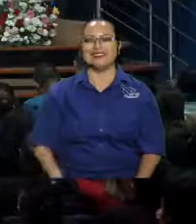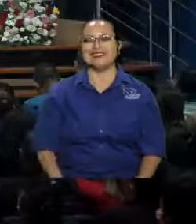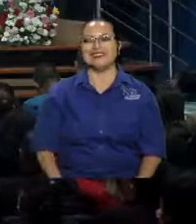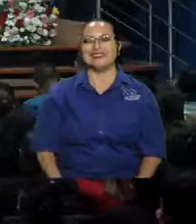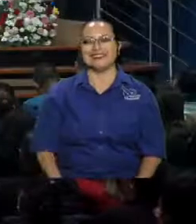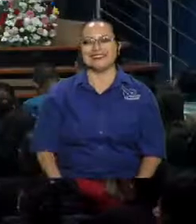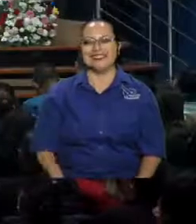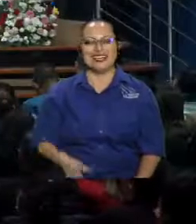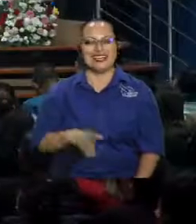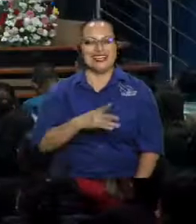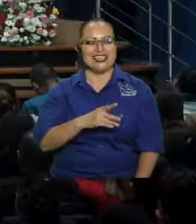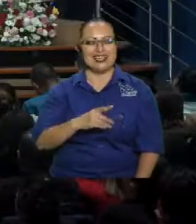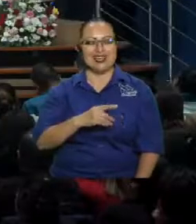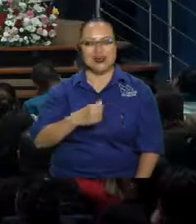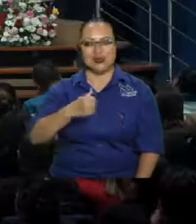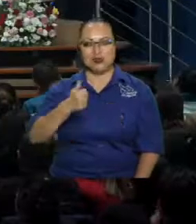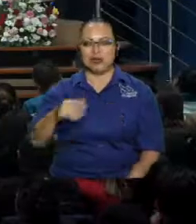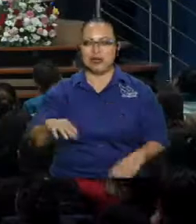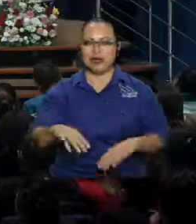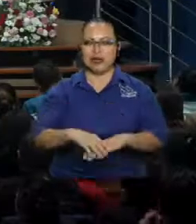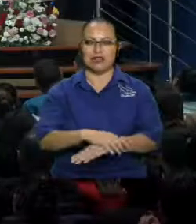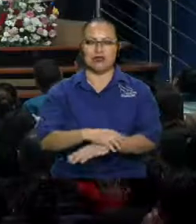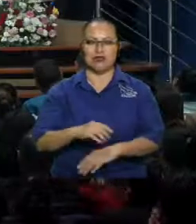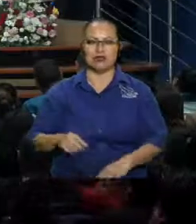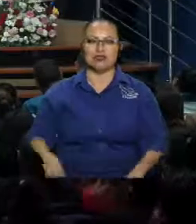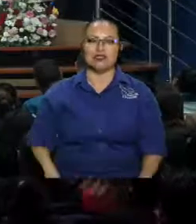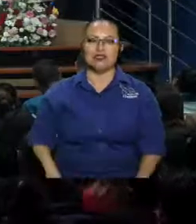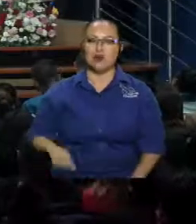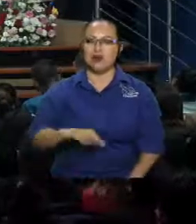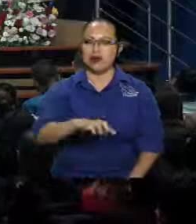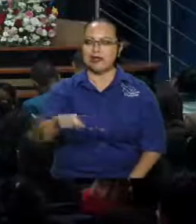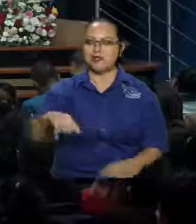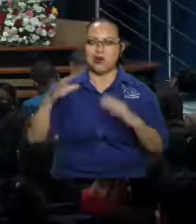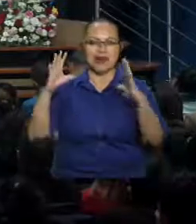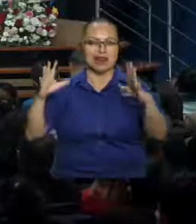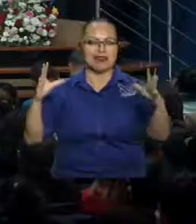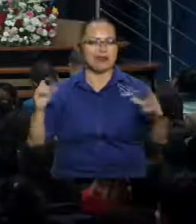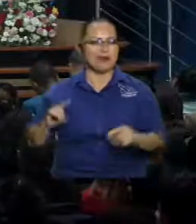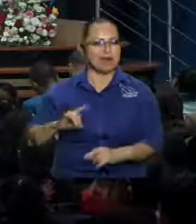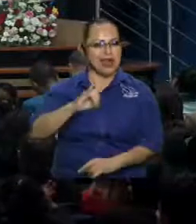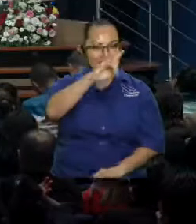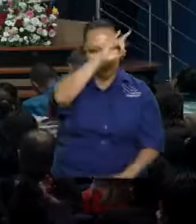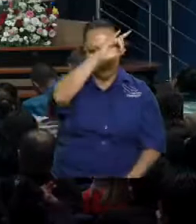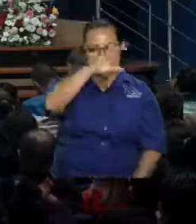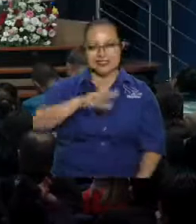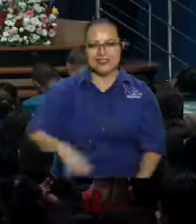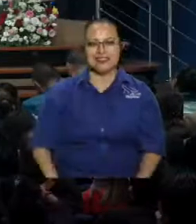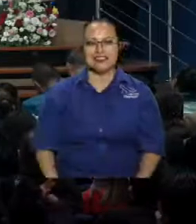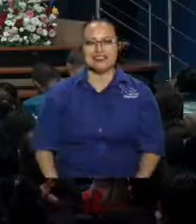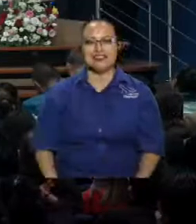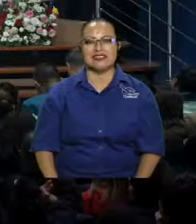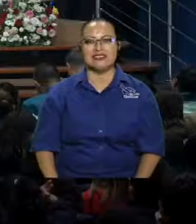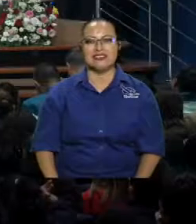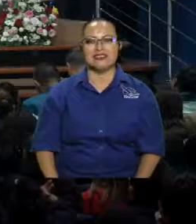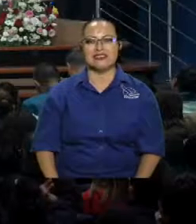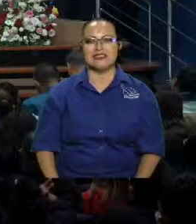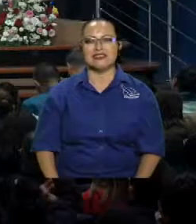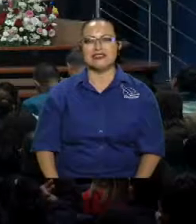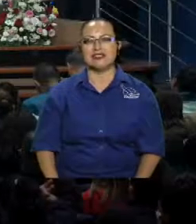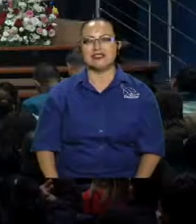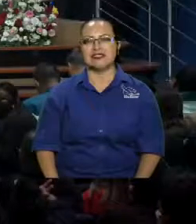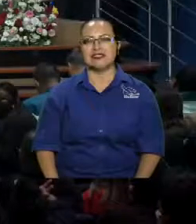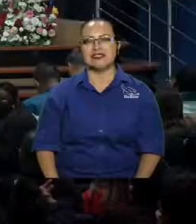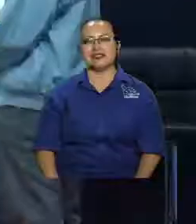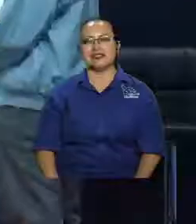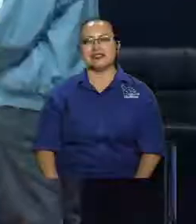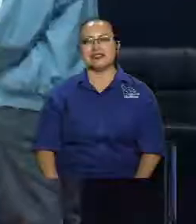Disneylandia. Va, Disneylandia. Entonces ella quiere otro par de zapatos, él quiere un patio más grande, él quiere ir a Disneylandia, él quiere ¿a